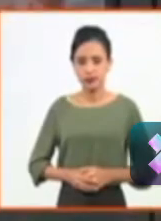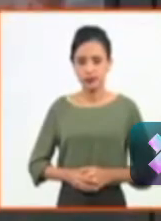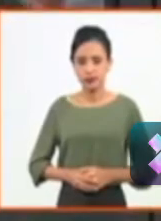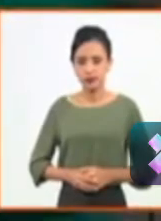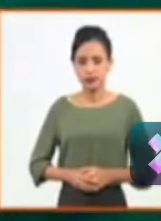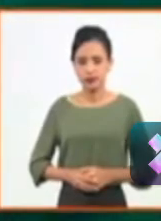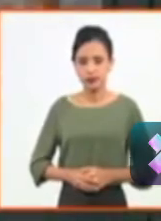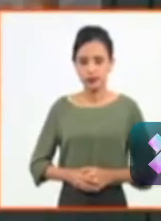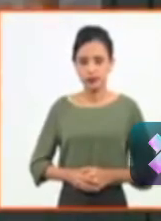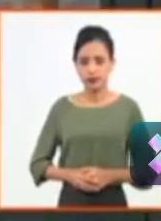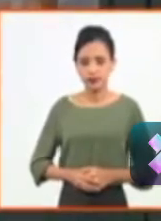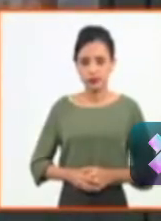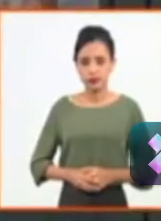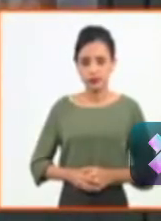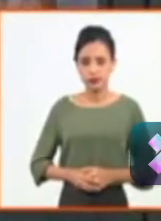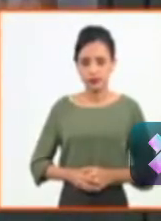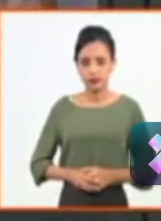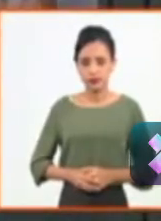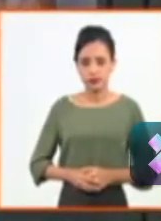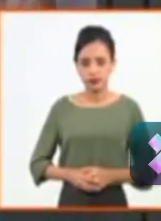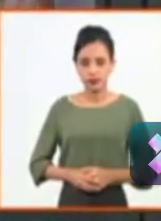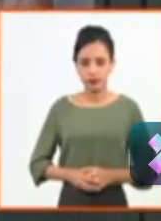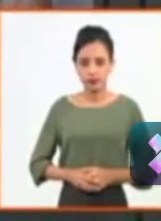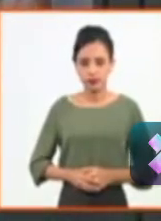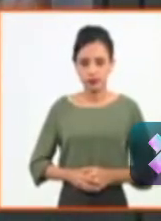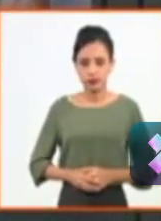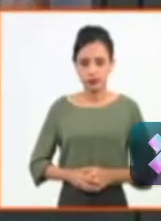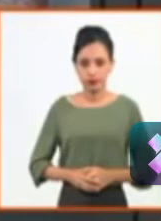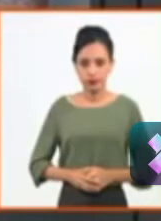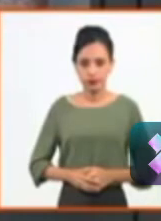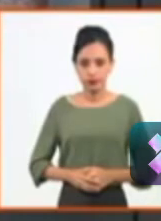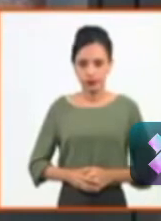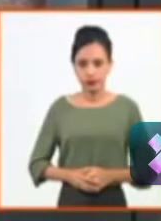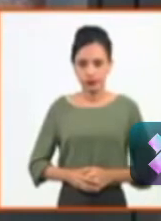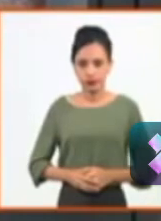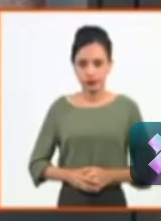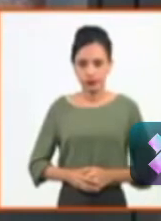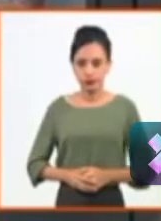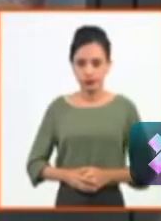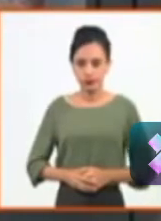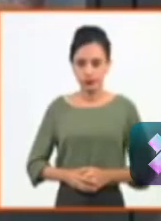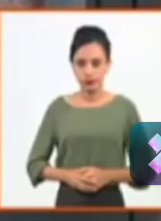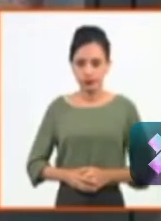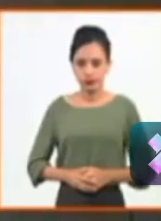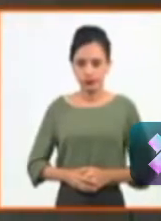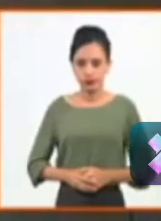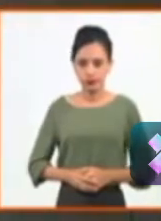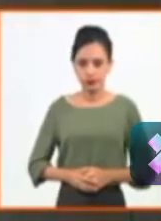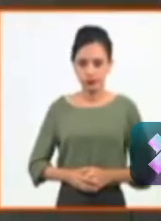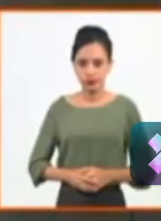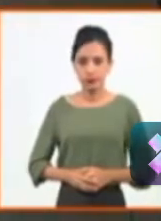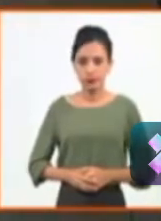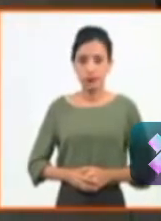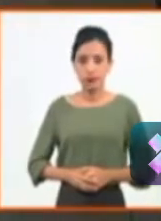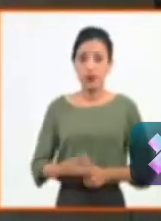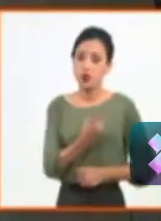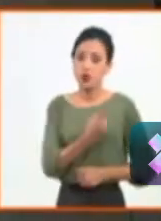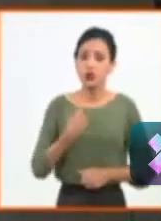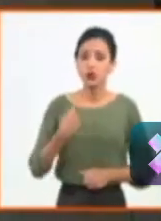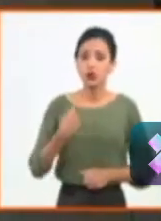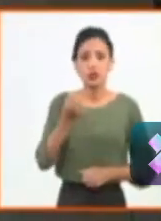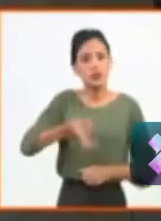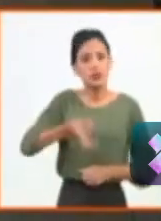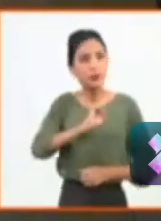Desgraciadamente no siempre se ha podido lograr y ha habido evoluciones tórpidas dentro de